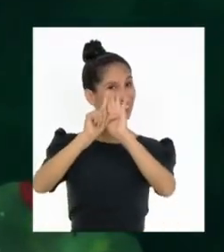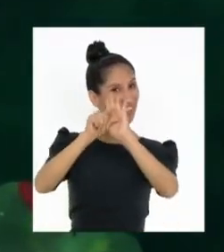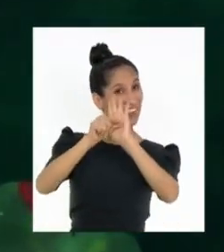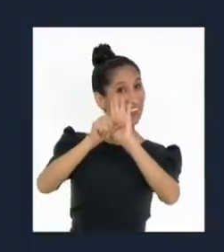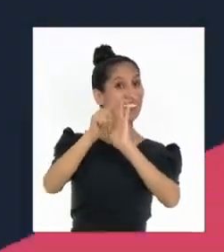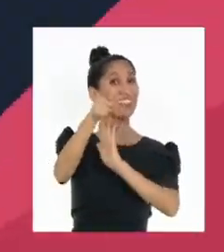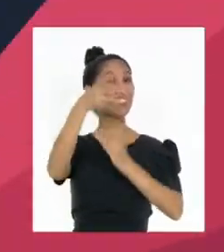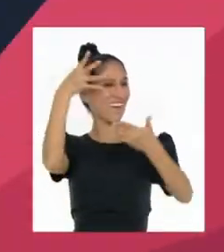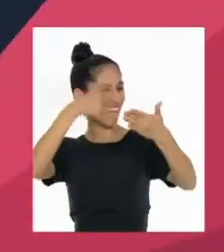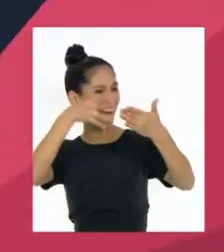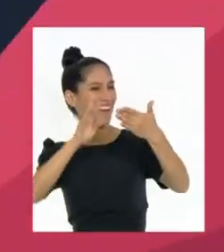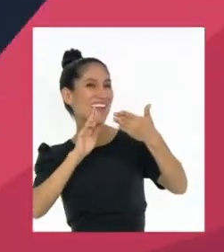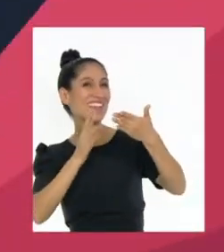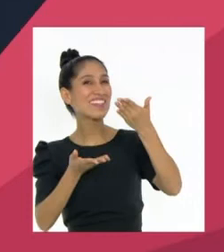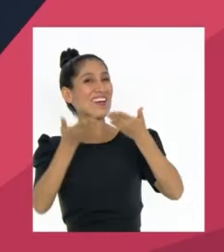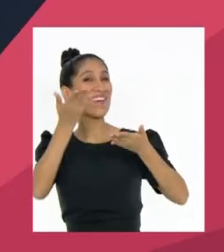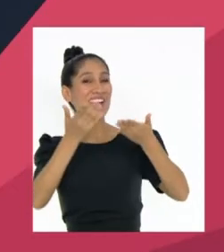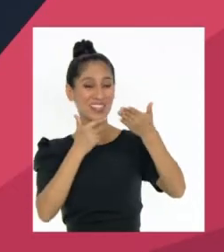su respuesta.